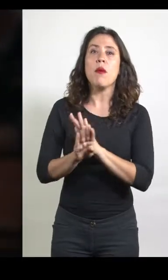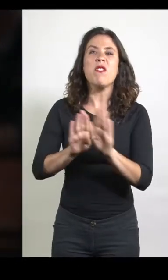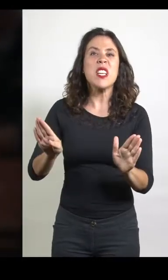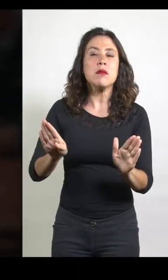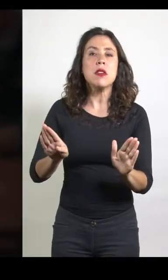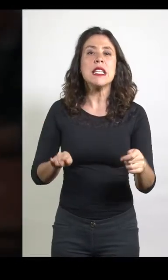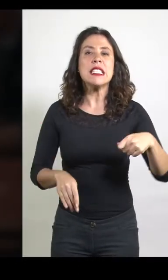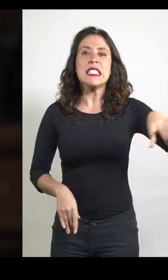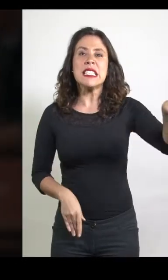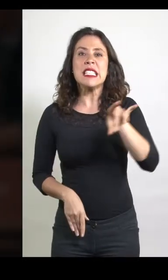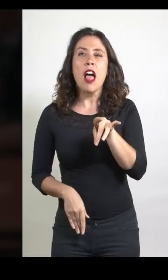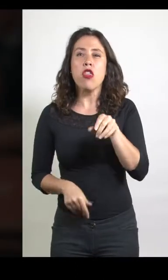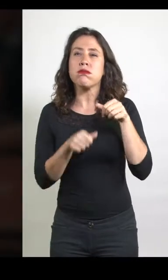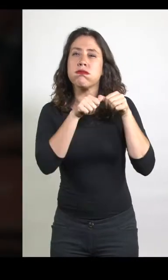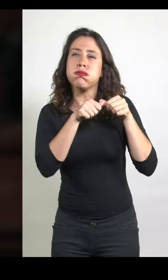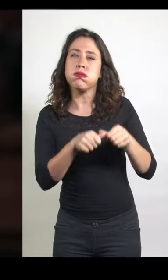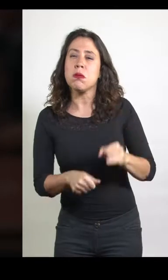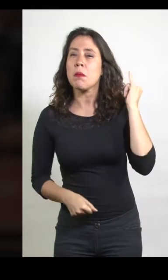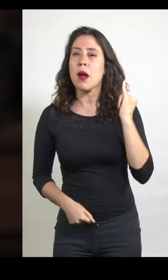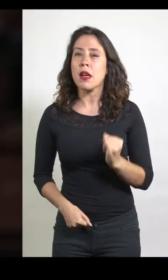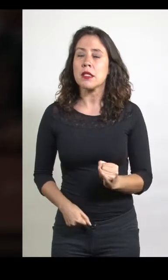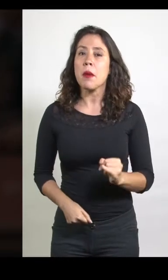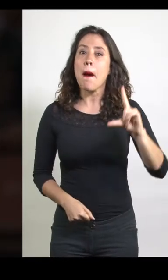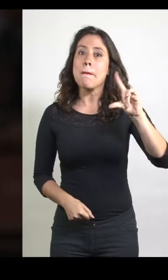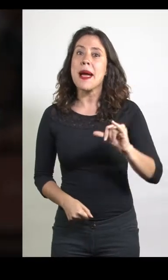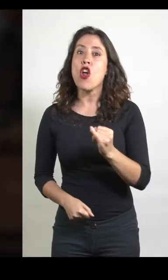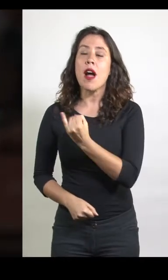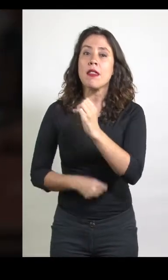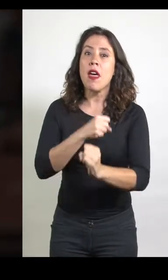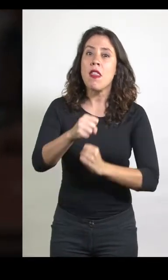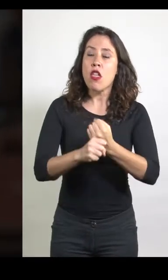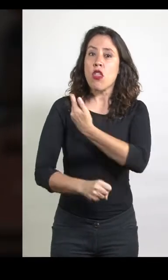eliminación de los senadores designados y vitalicios, disminución del mandato